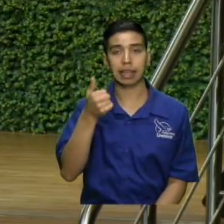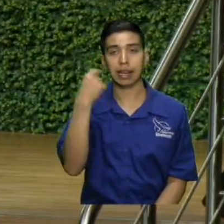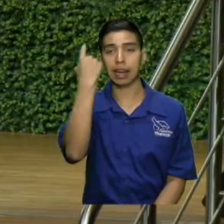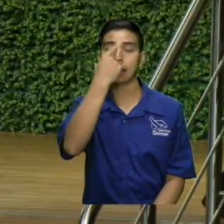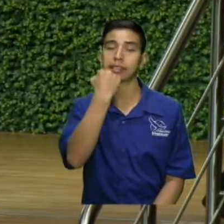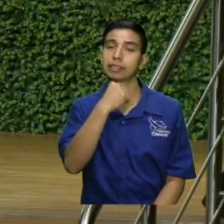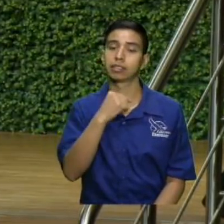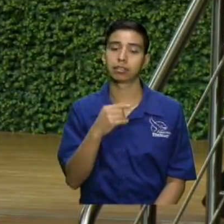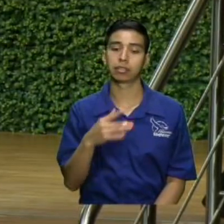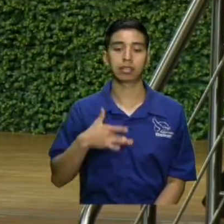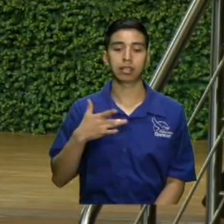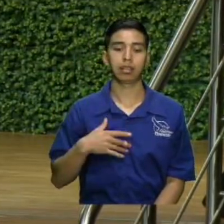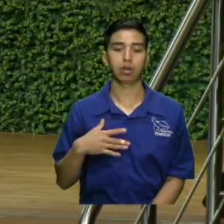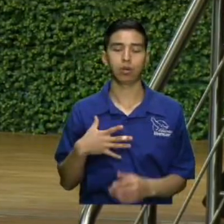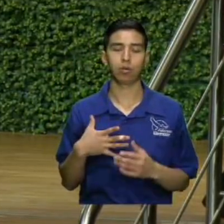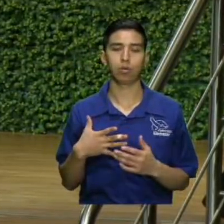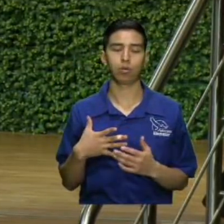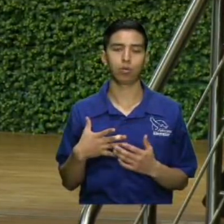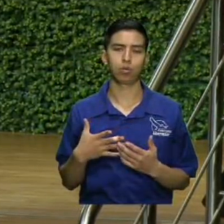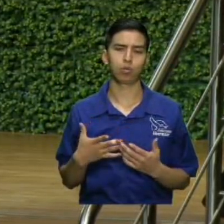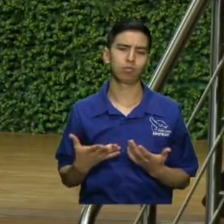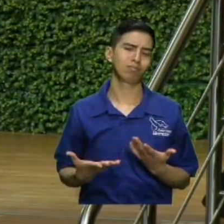hinchado, agrandado,